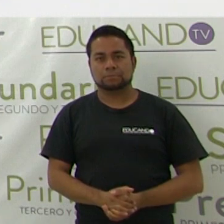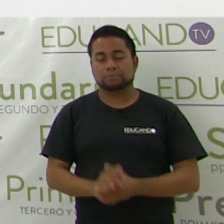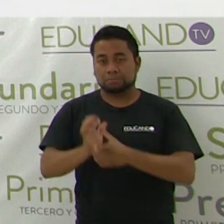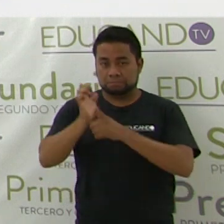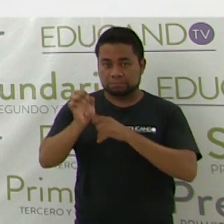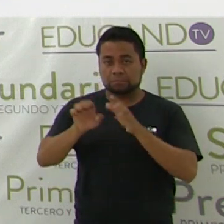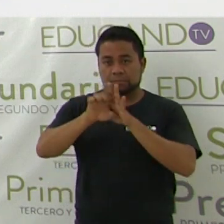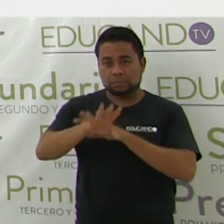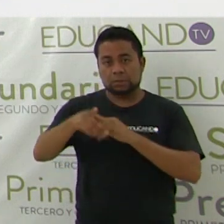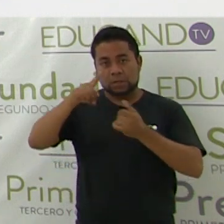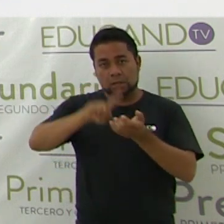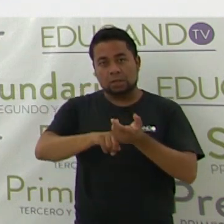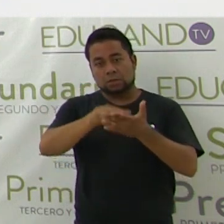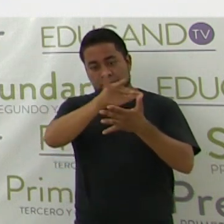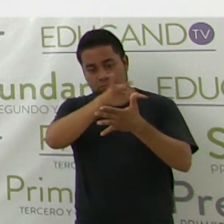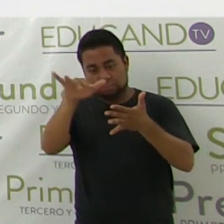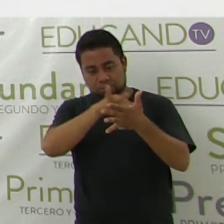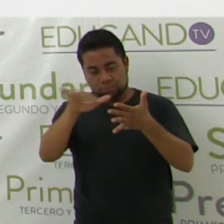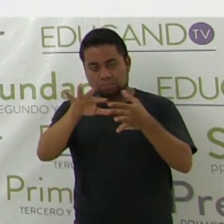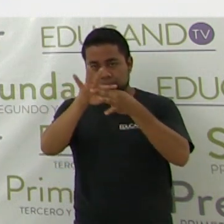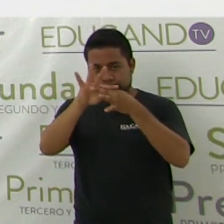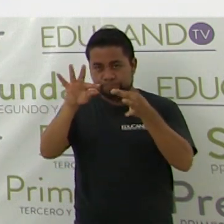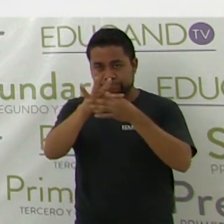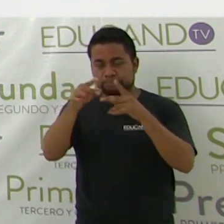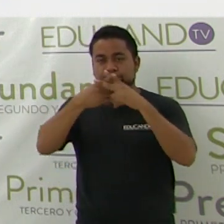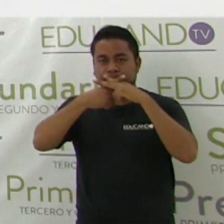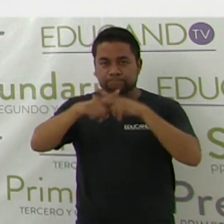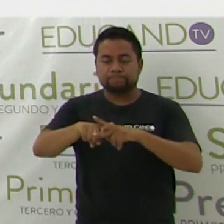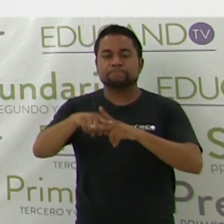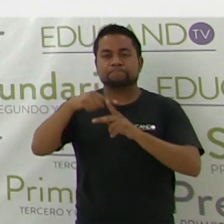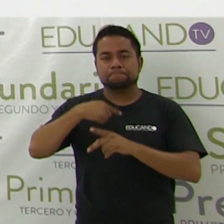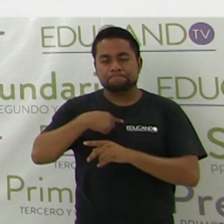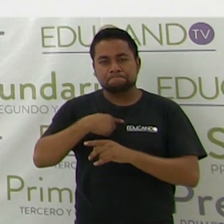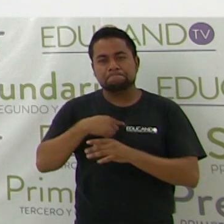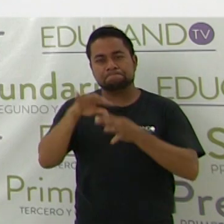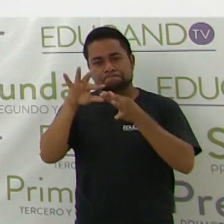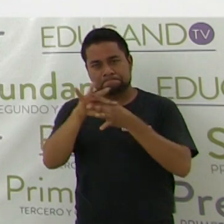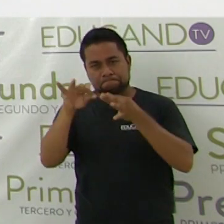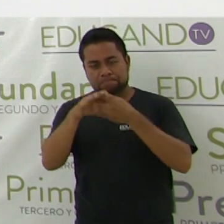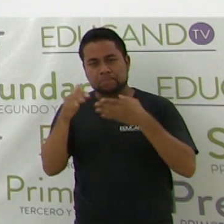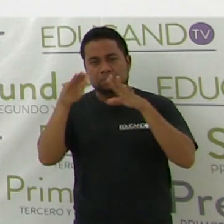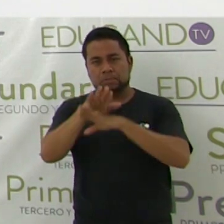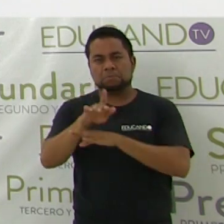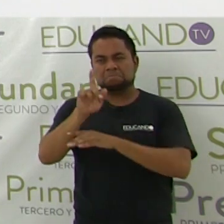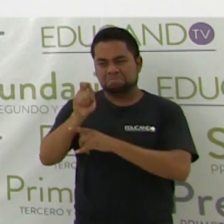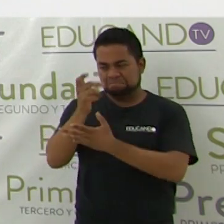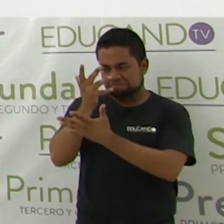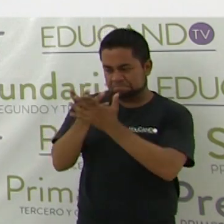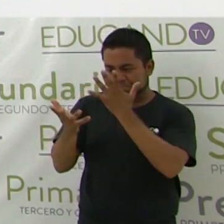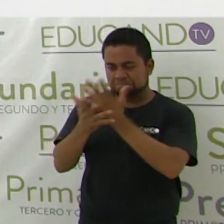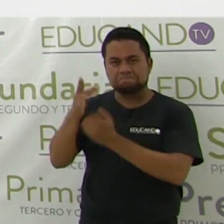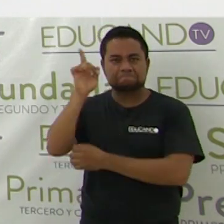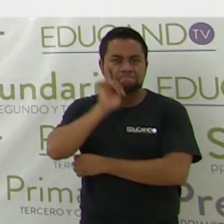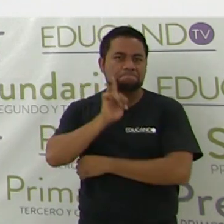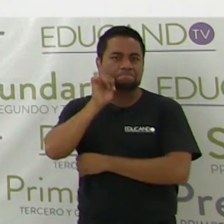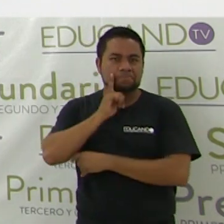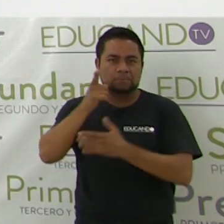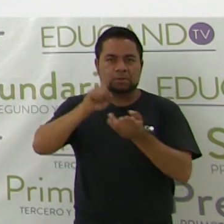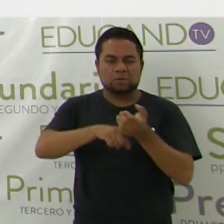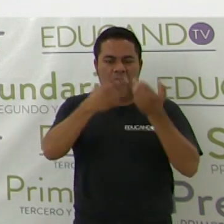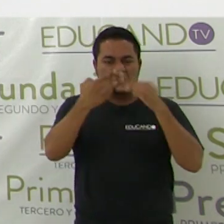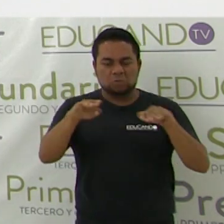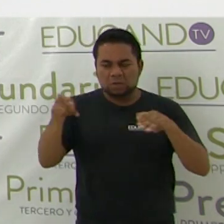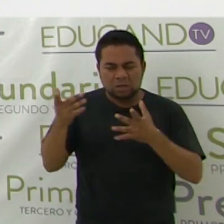Entonces, en esta introducción, yo estoy hablando del papel de la mujer en la música